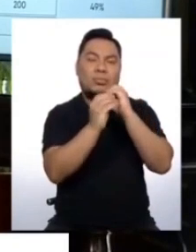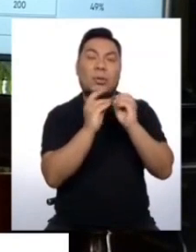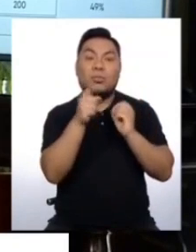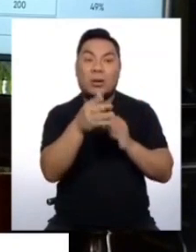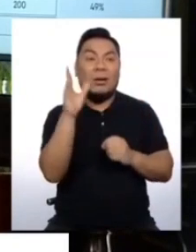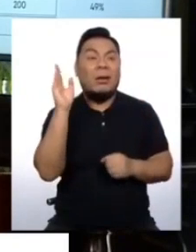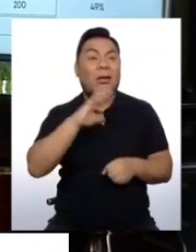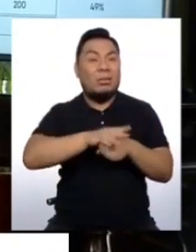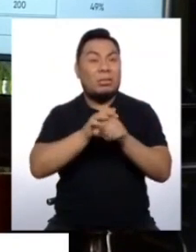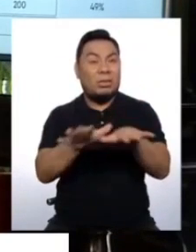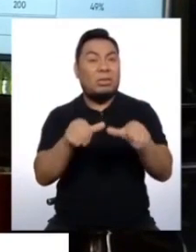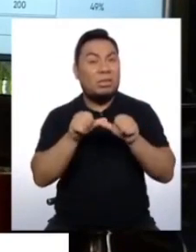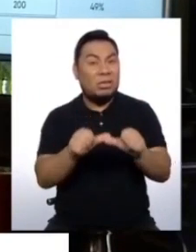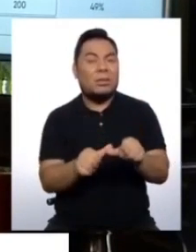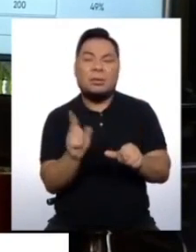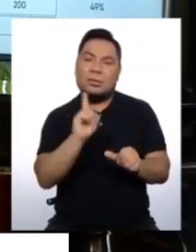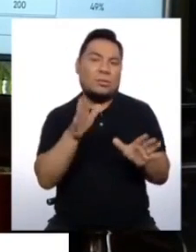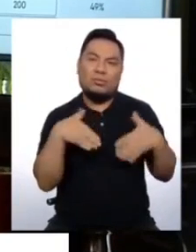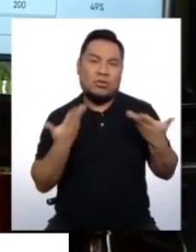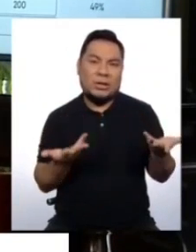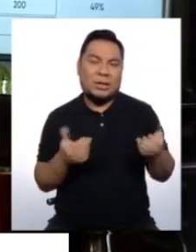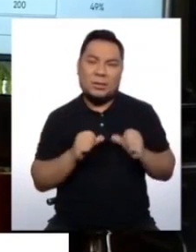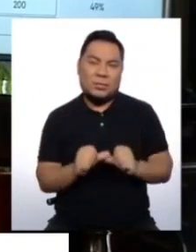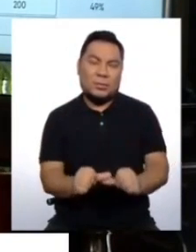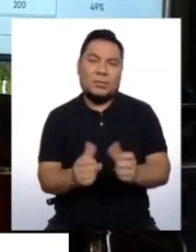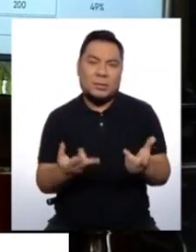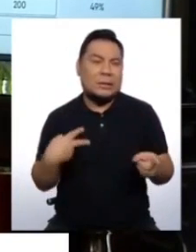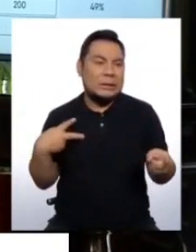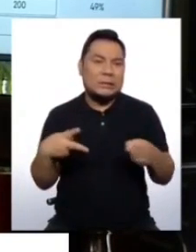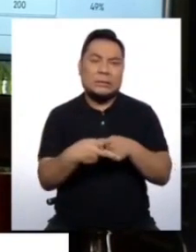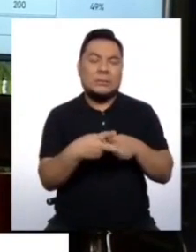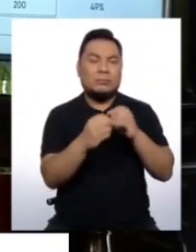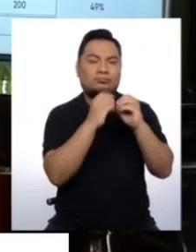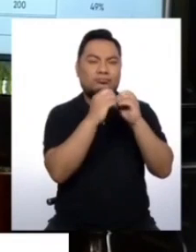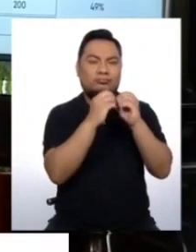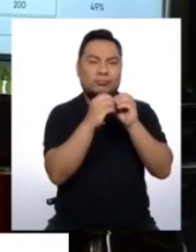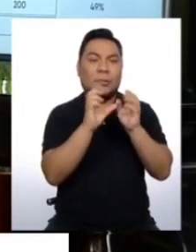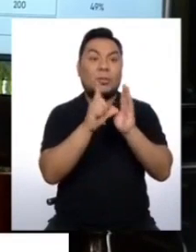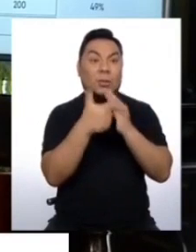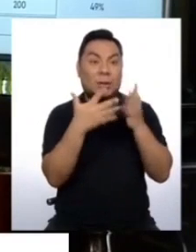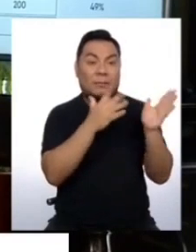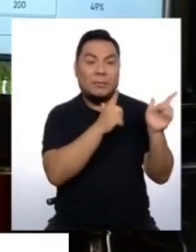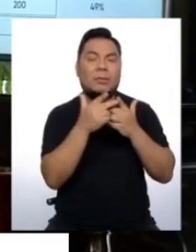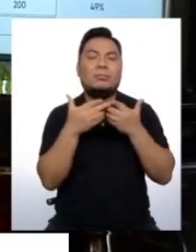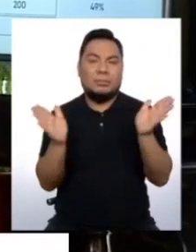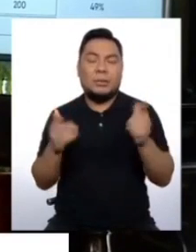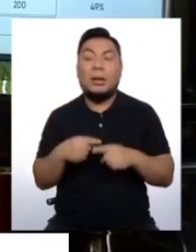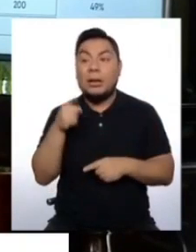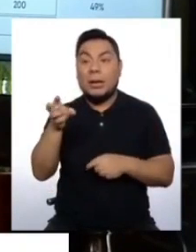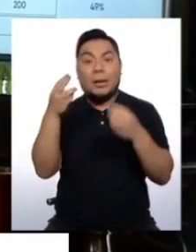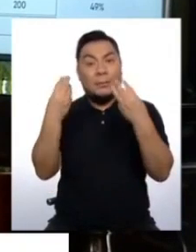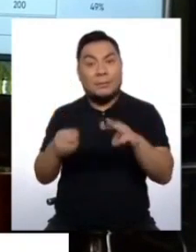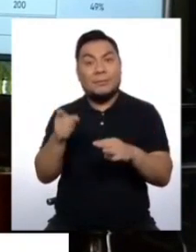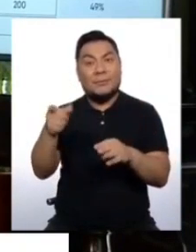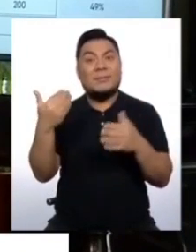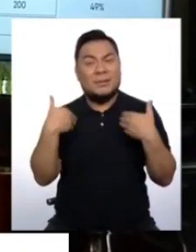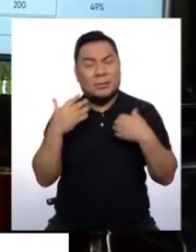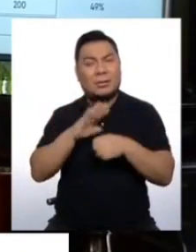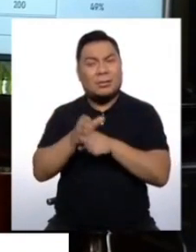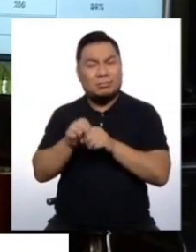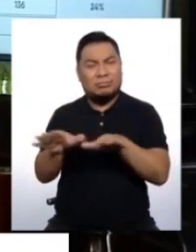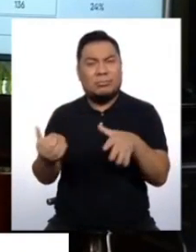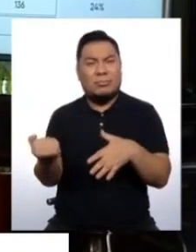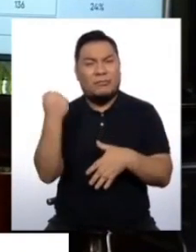continuar. Porque lo bueno también que hemos hecho en esta evaluación, así como hay mercados que tienen alto nivel de